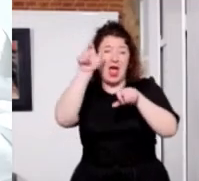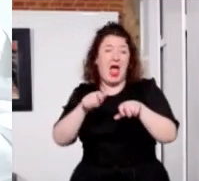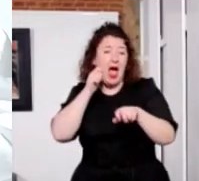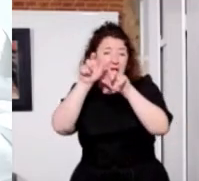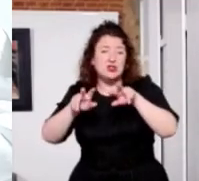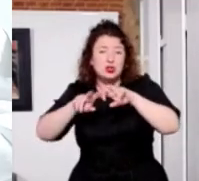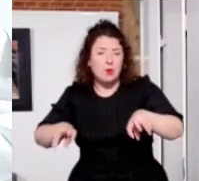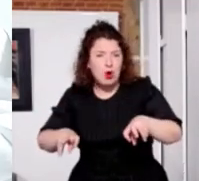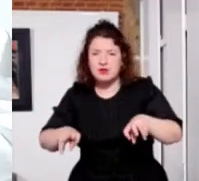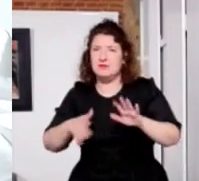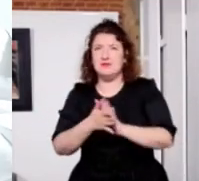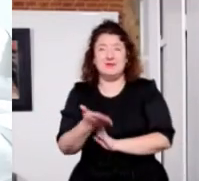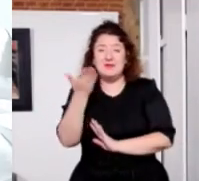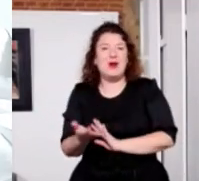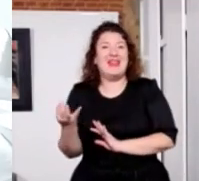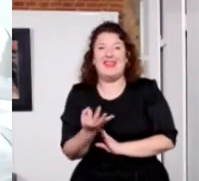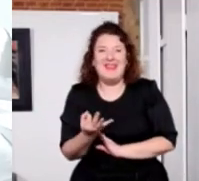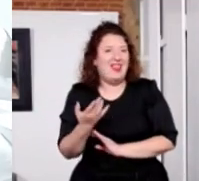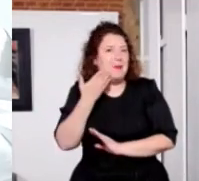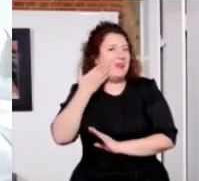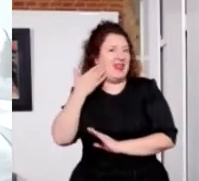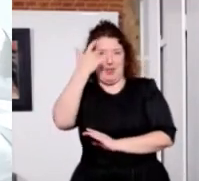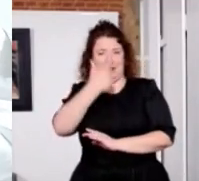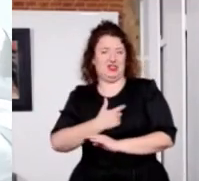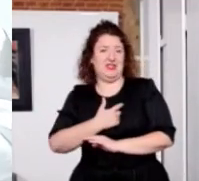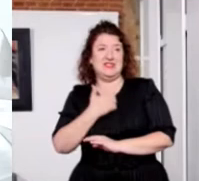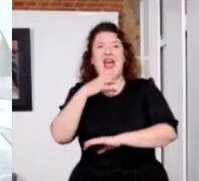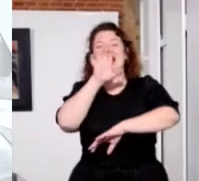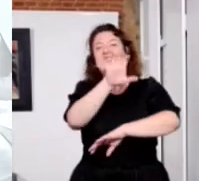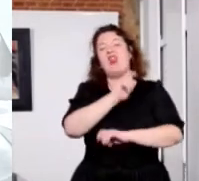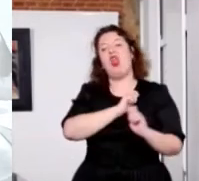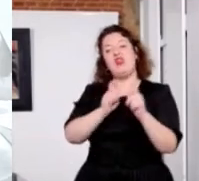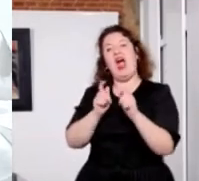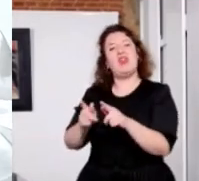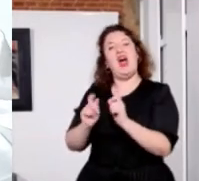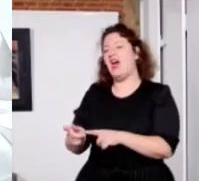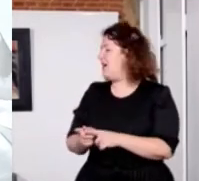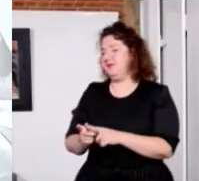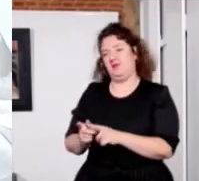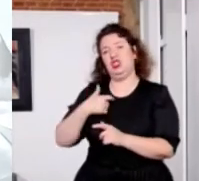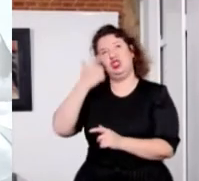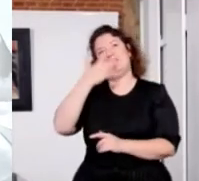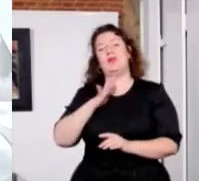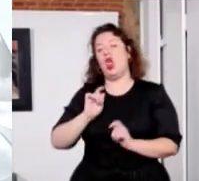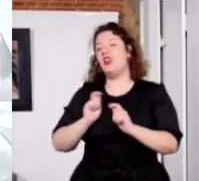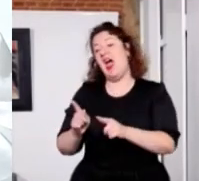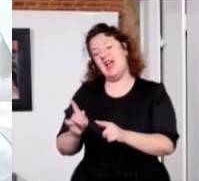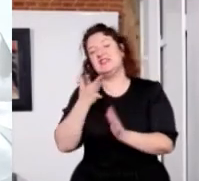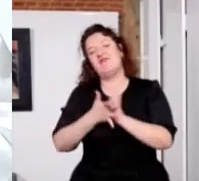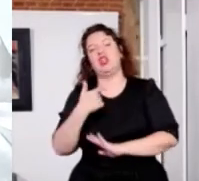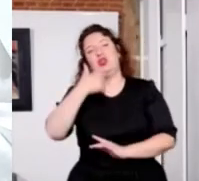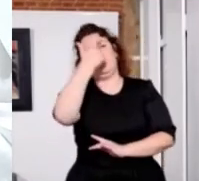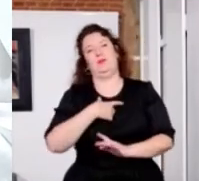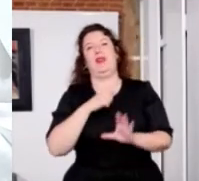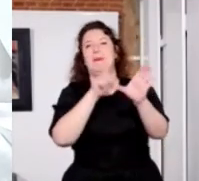persona, no el hecho de que haya un Estado que garantice que yo formo parte de ese Estado o